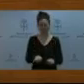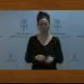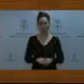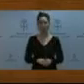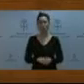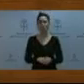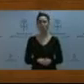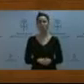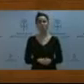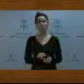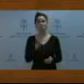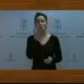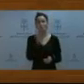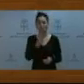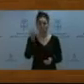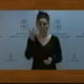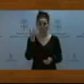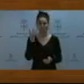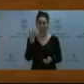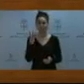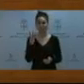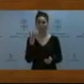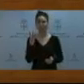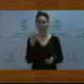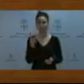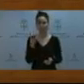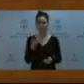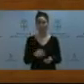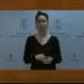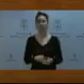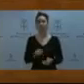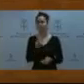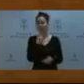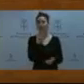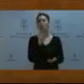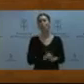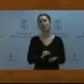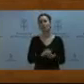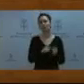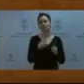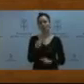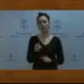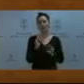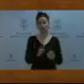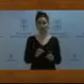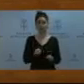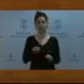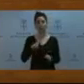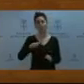había cuadruplicado, claro, el ABC lógicamente da los datos de otra manera,